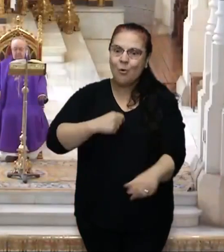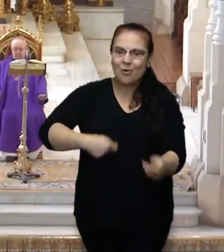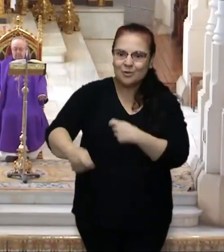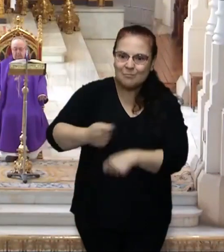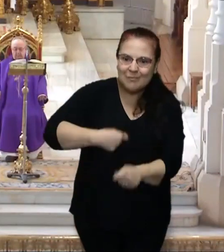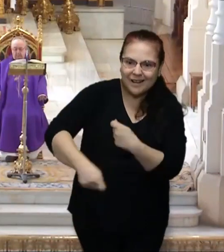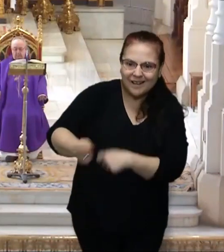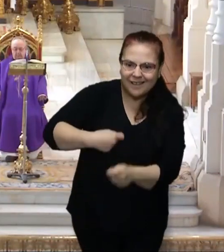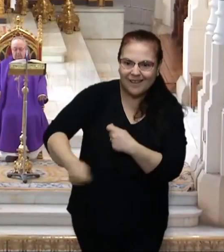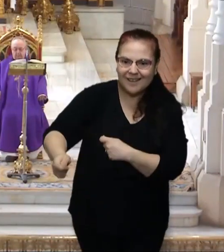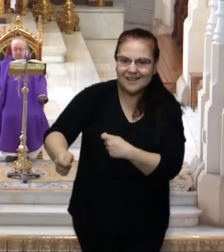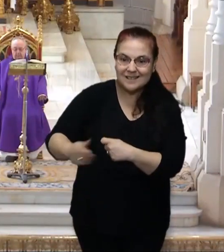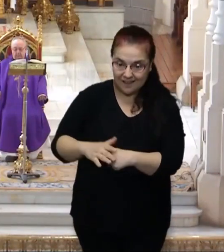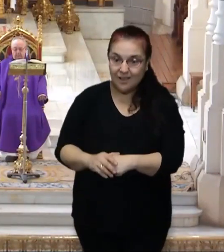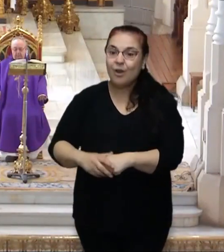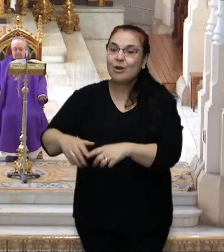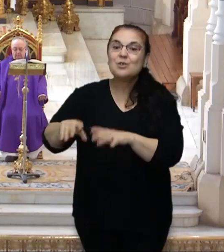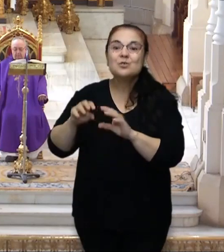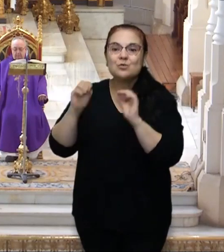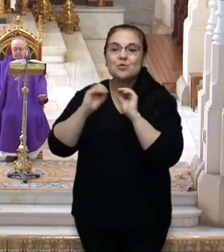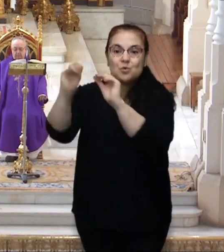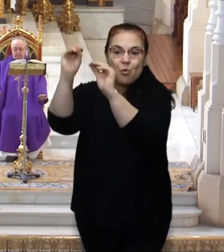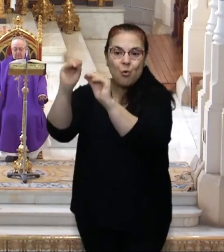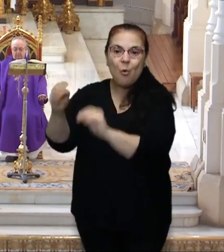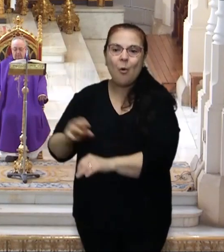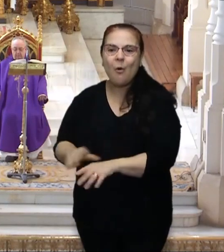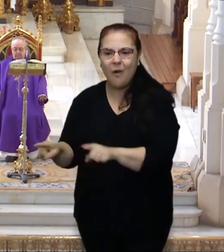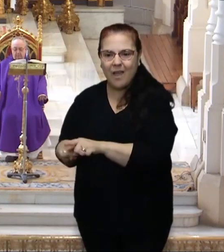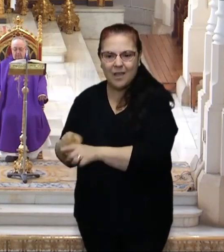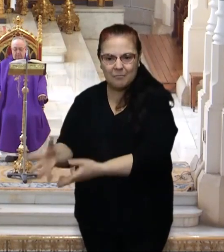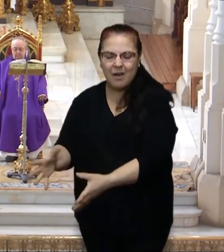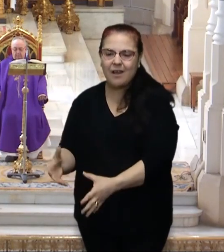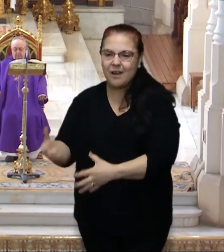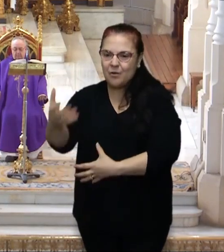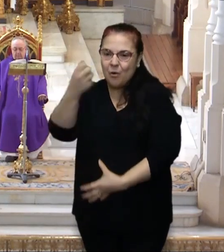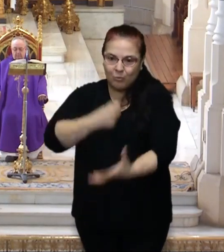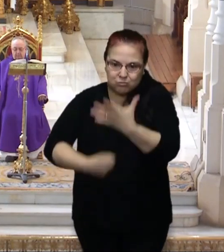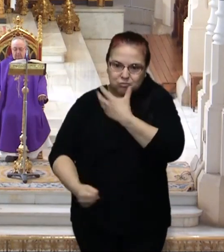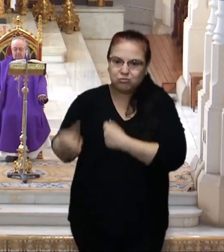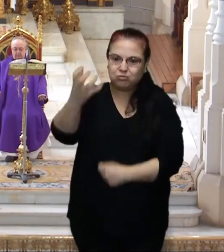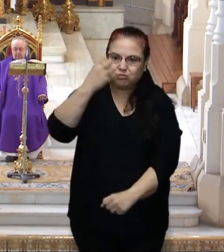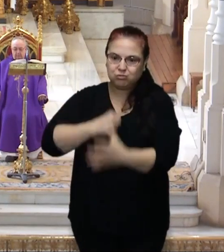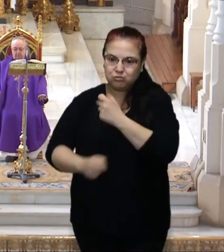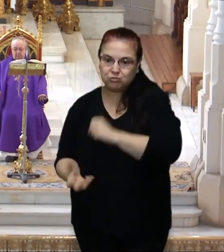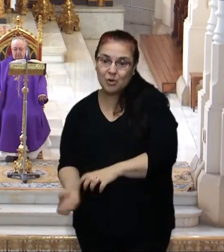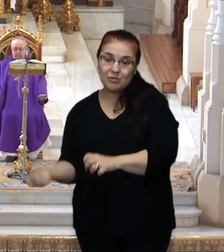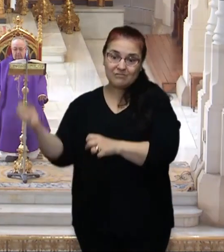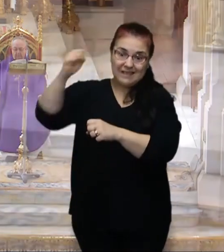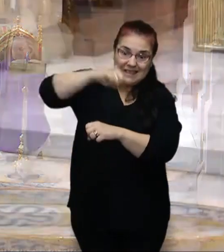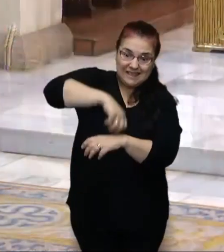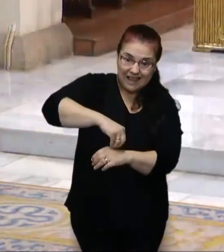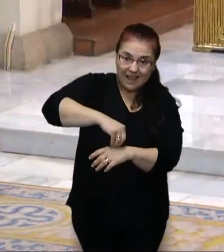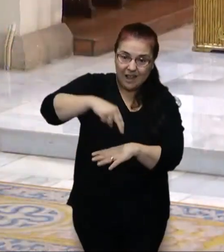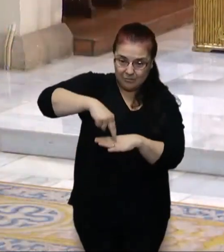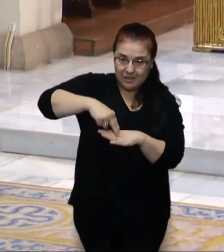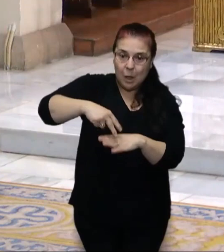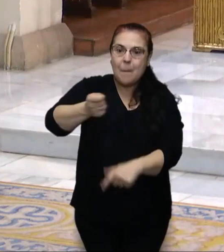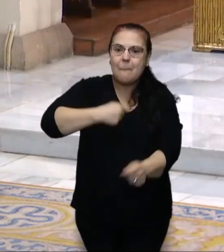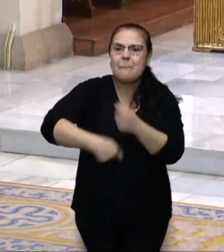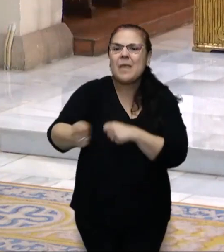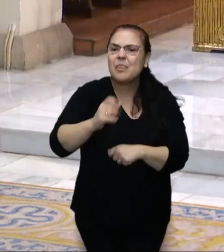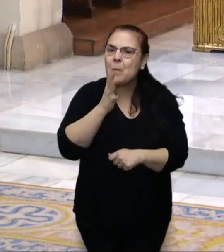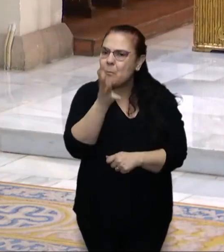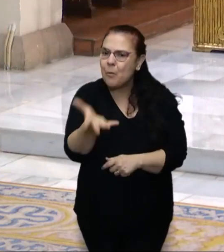mercaderes madianitas tiraron de su hermano y, sacando a José del pozo, lo vendieron a unos ismaelitas por